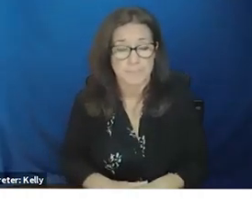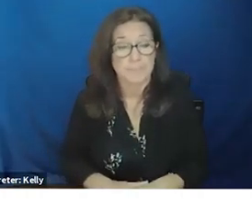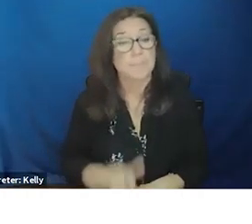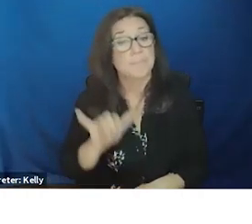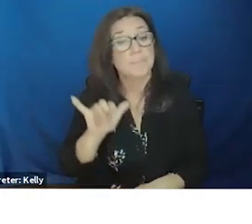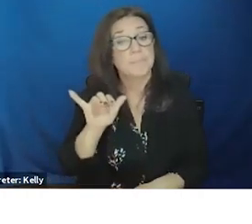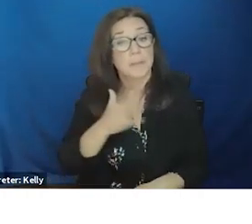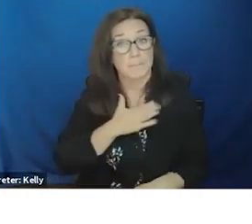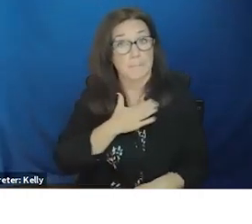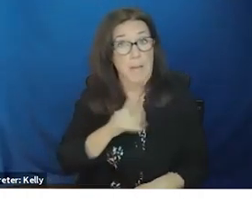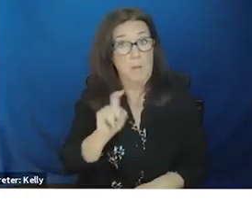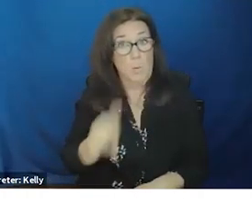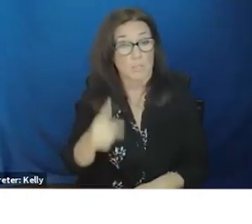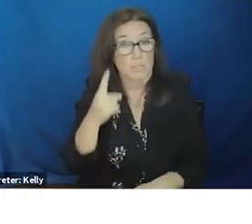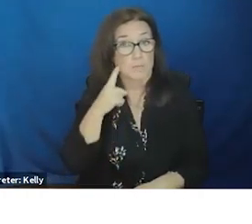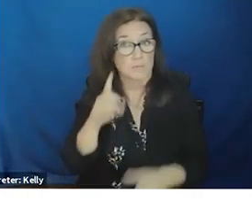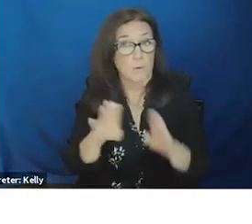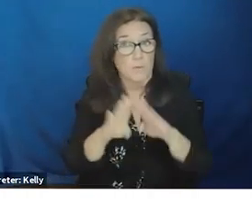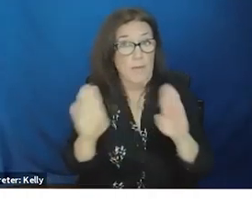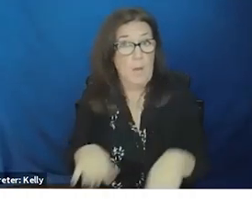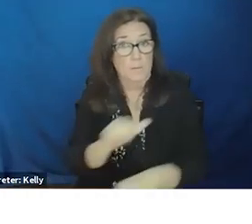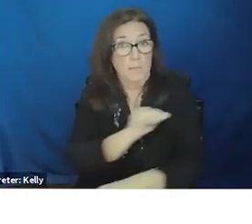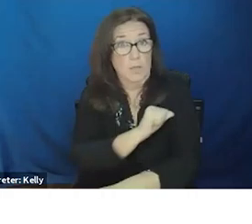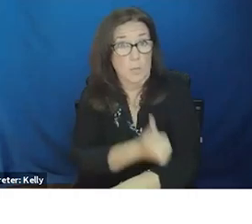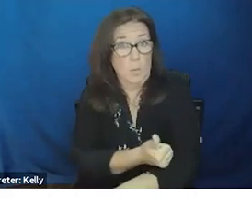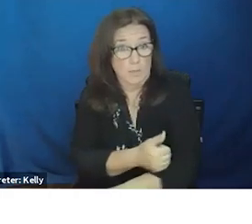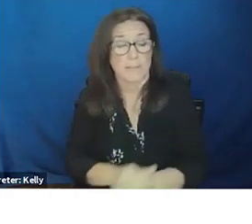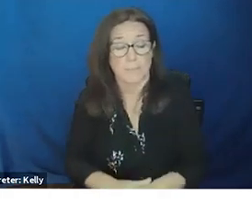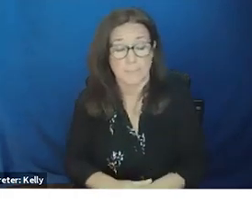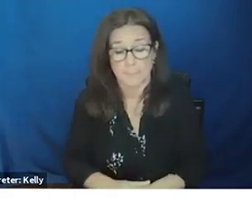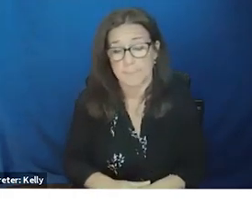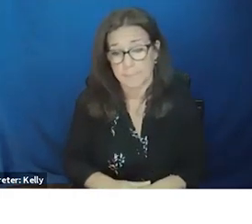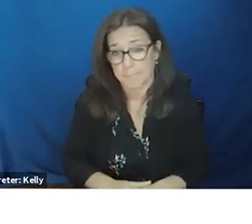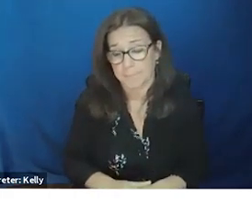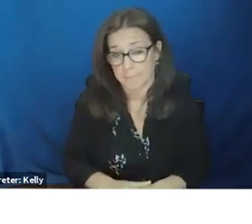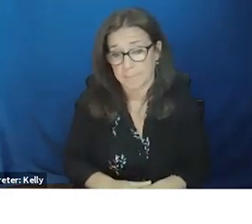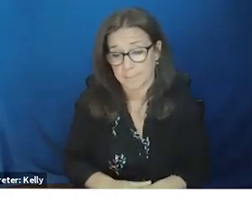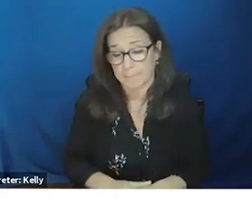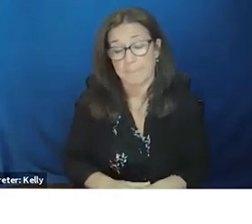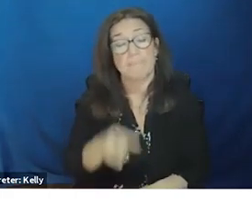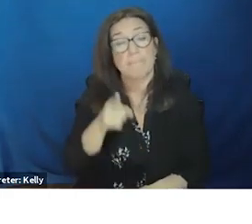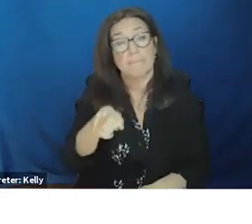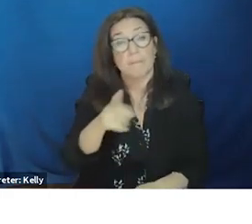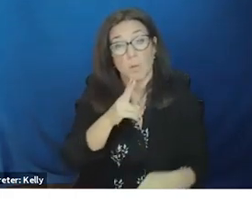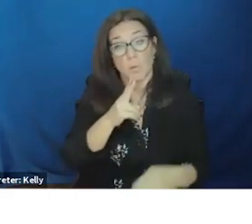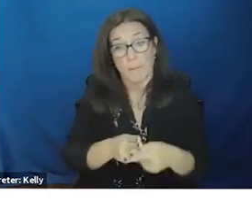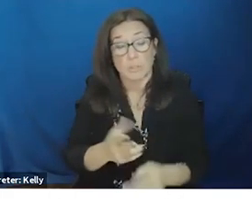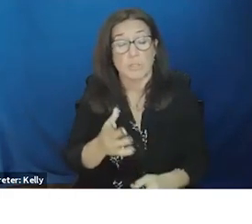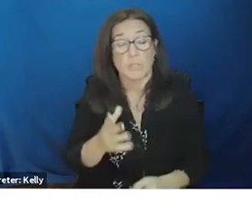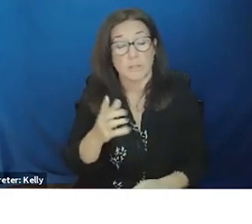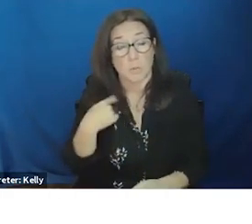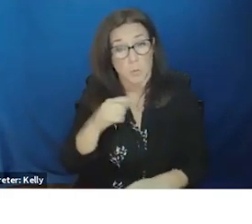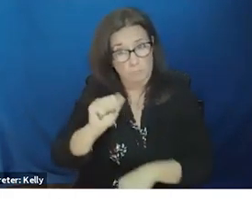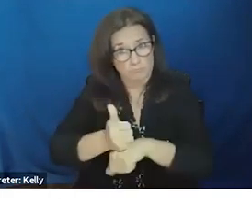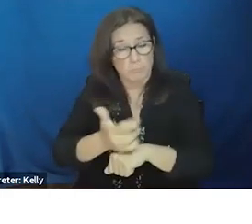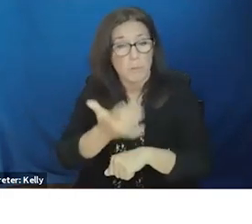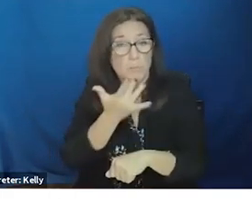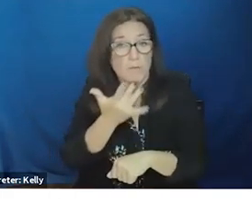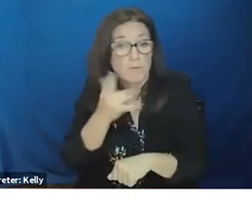señora álvarez adelante esta pregunta es para los del housing hacer y